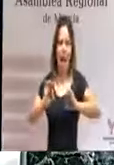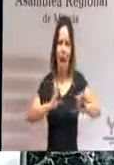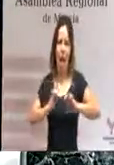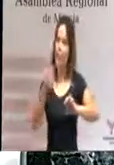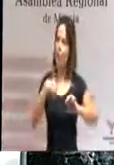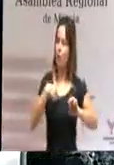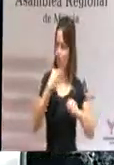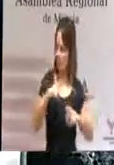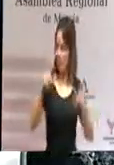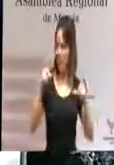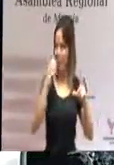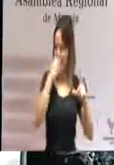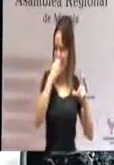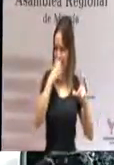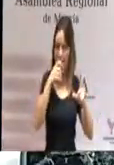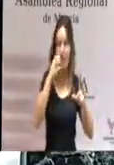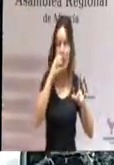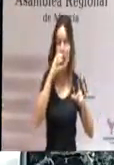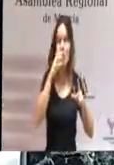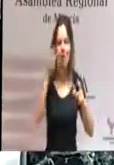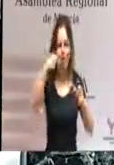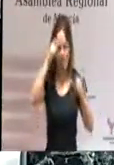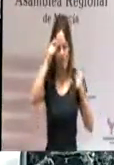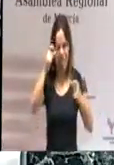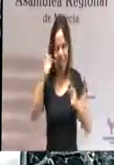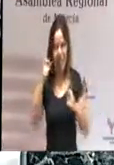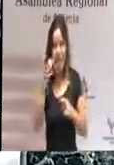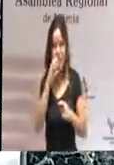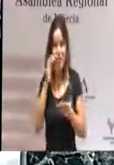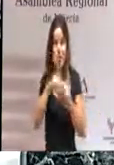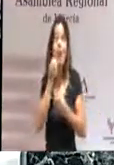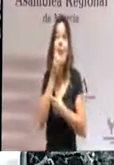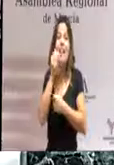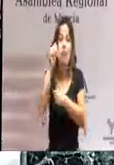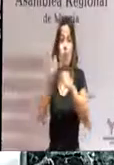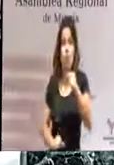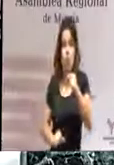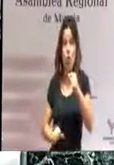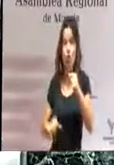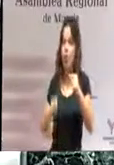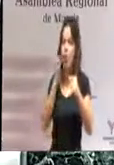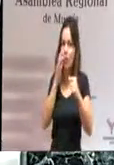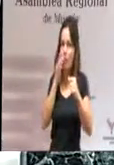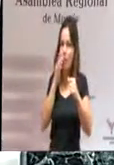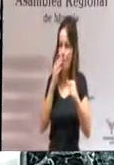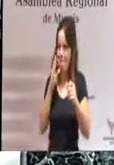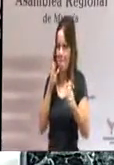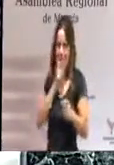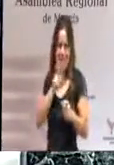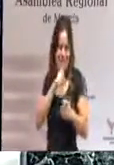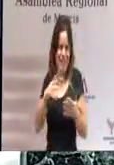bien de cara a la galería, pero siendo conscientes de que en su discurso estaba envuelto en la mentira.